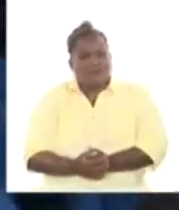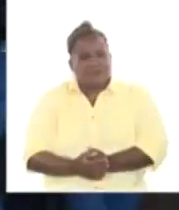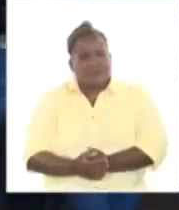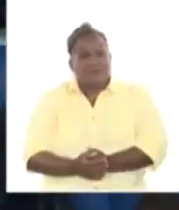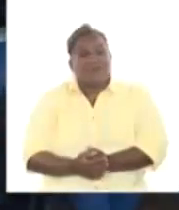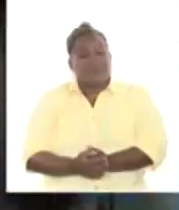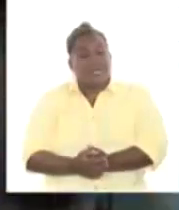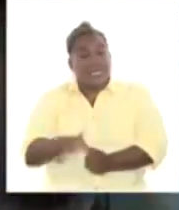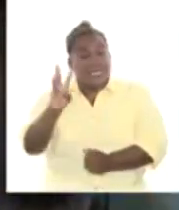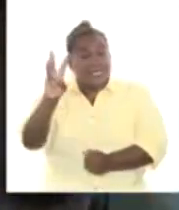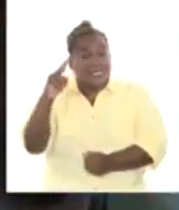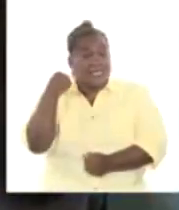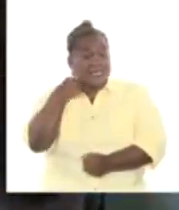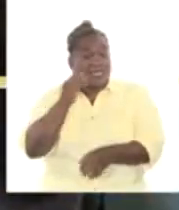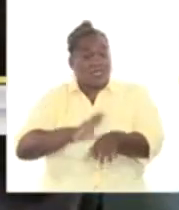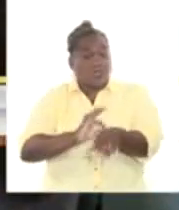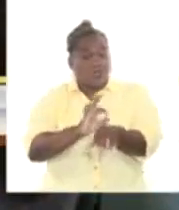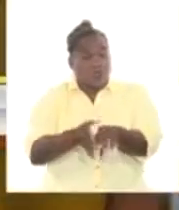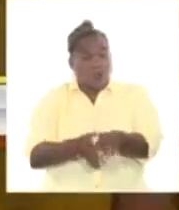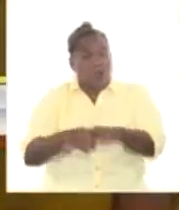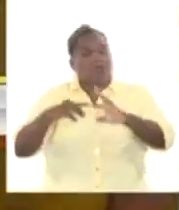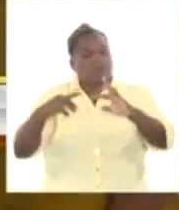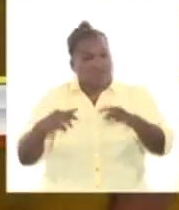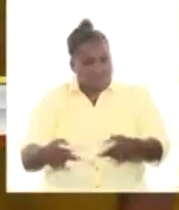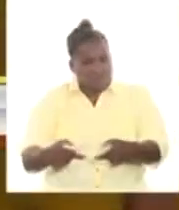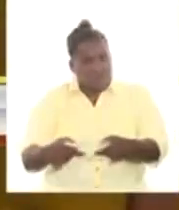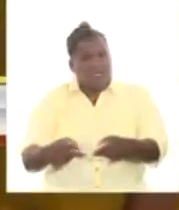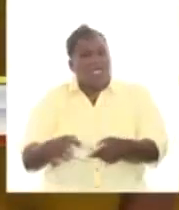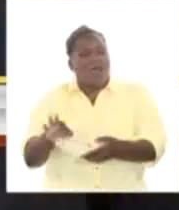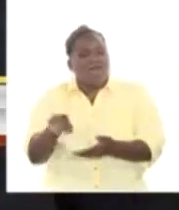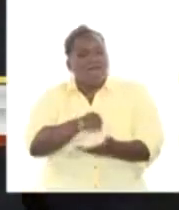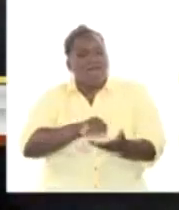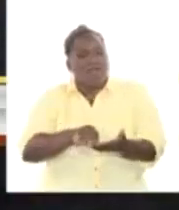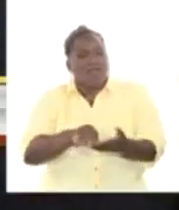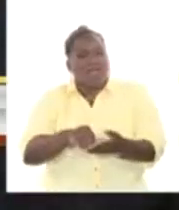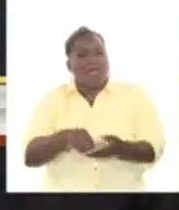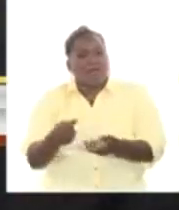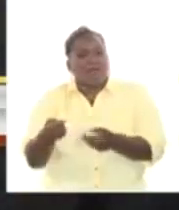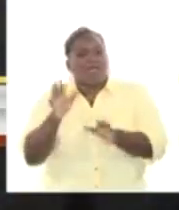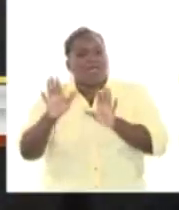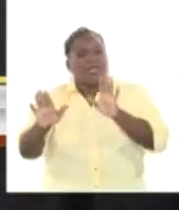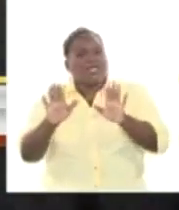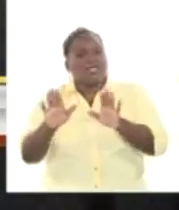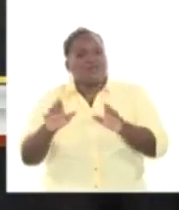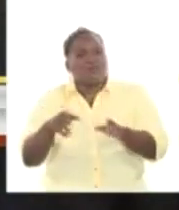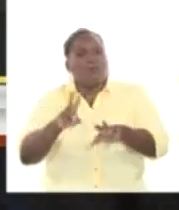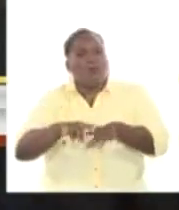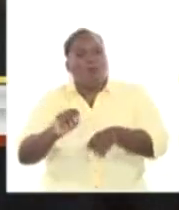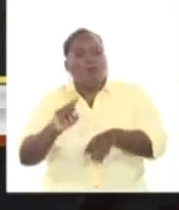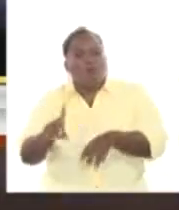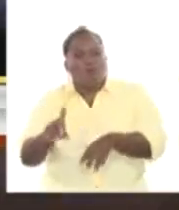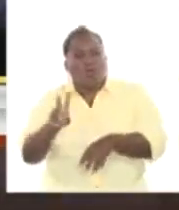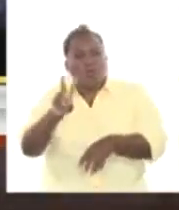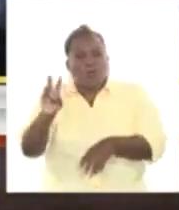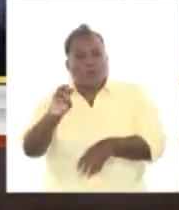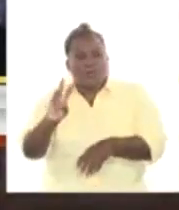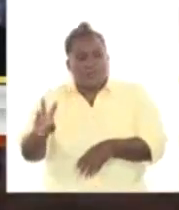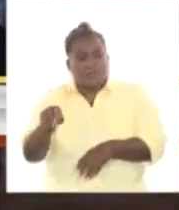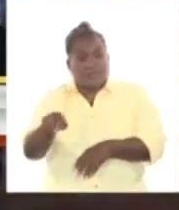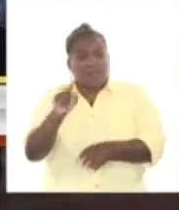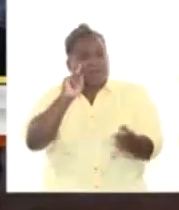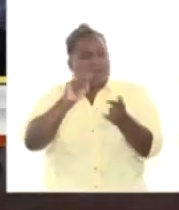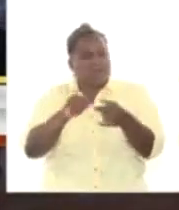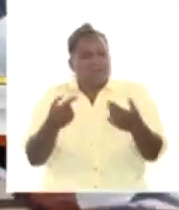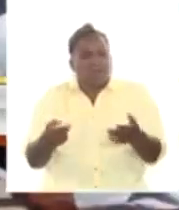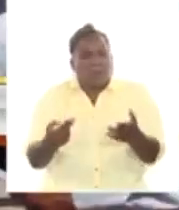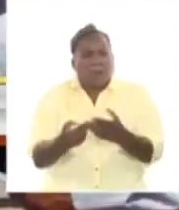Después de casi 3 años de pandemia, regresa la Feria Comercial Expo Holguín 2023. Las pretensiones de esta 16ª edición